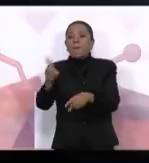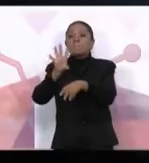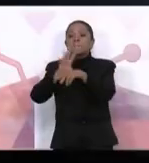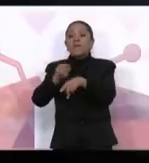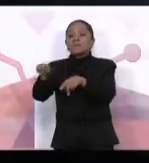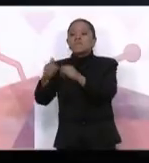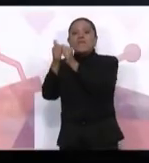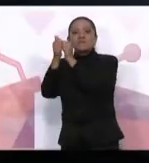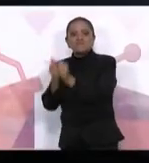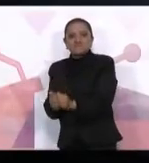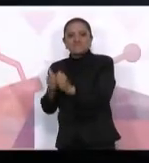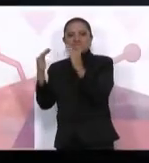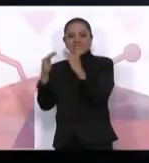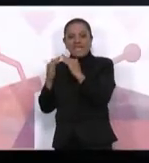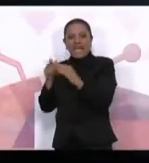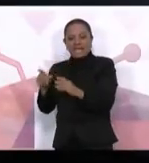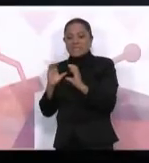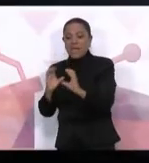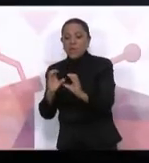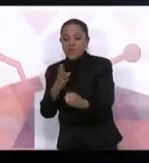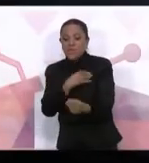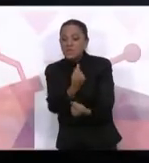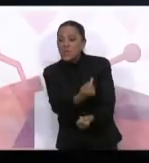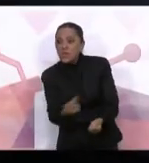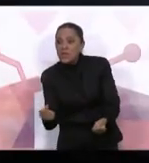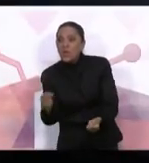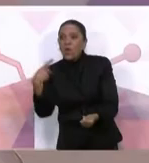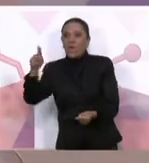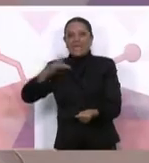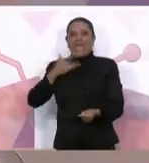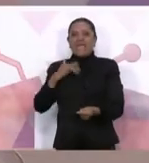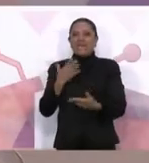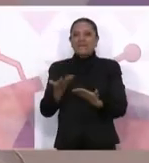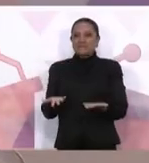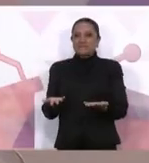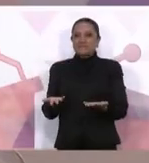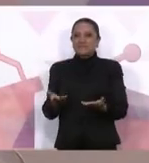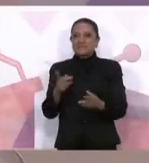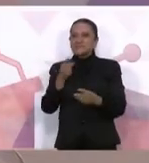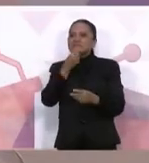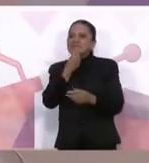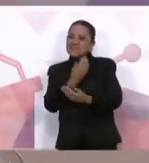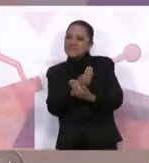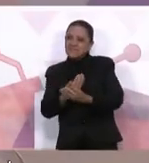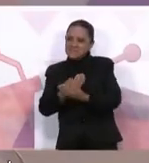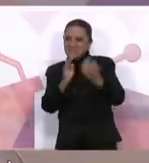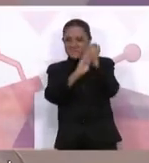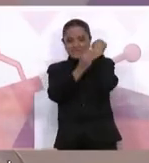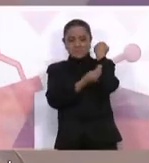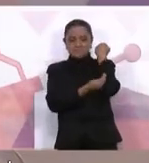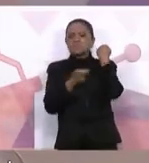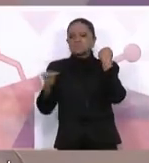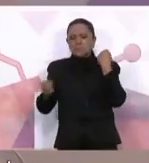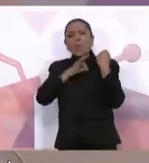a sus hijos el tiempo que consideren conveniente segundo mientras están ahí pueden seguir sus estudios que nos tengan conclusos